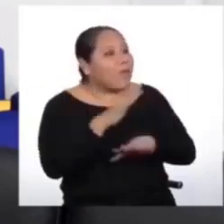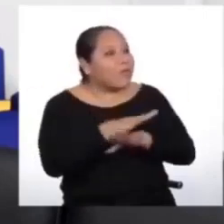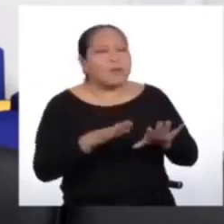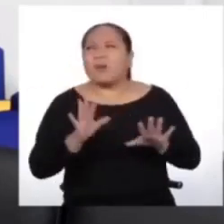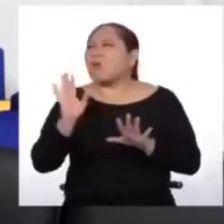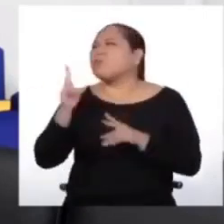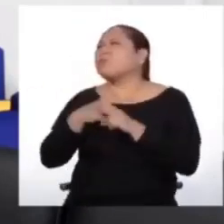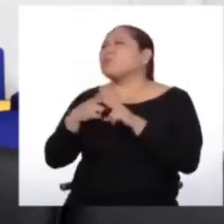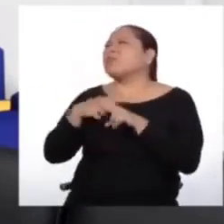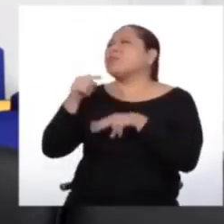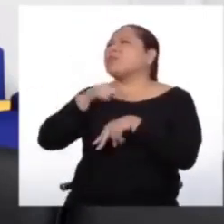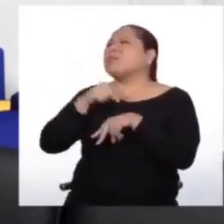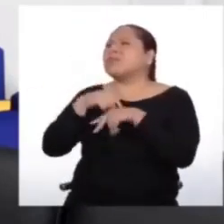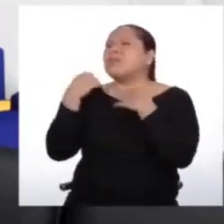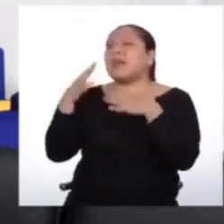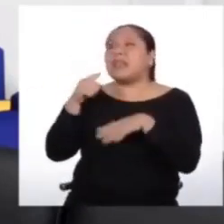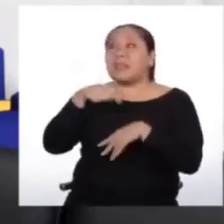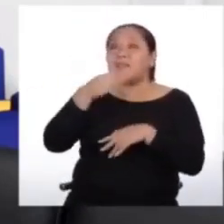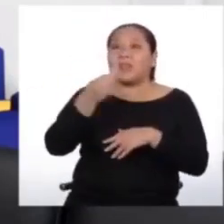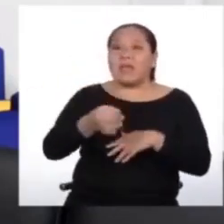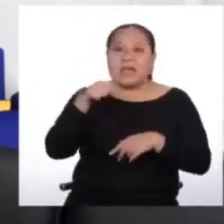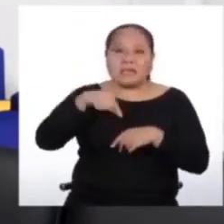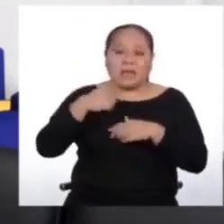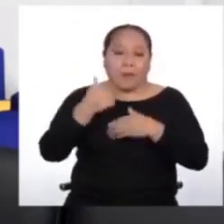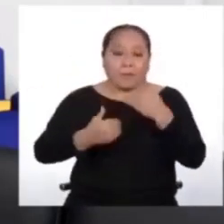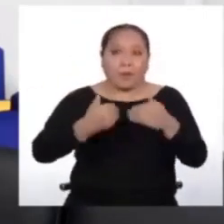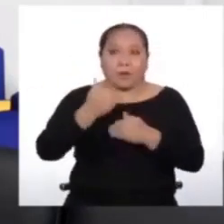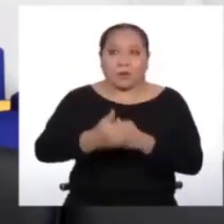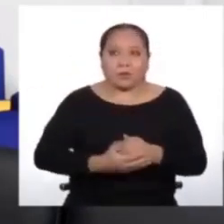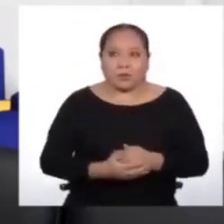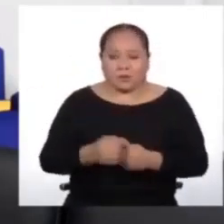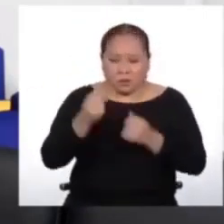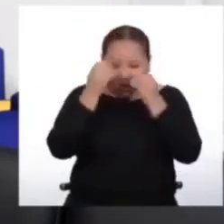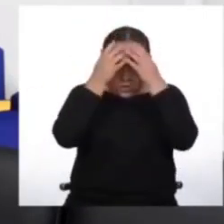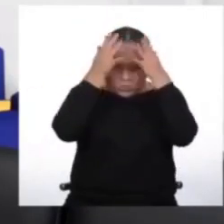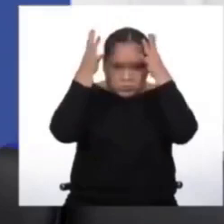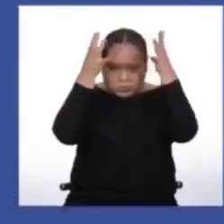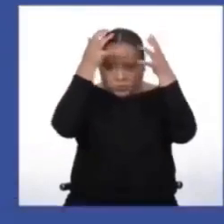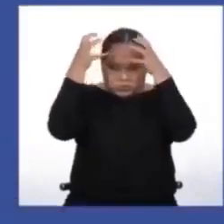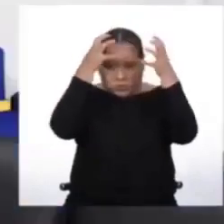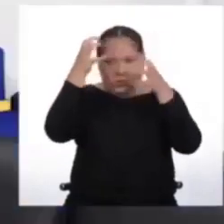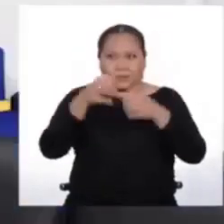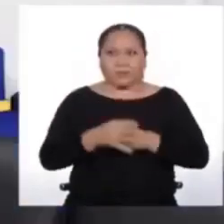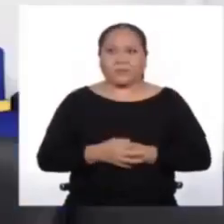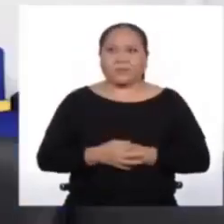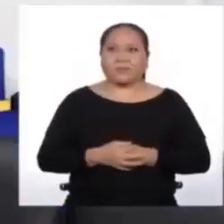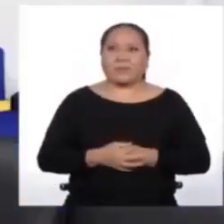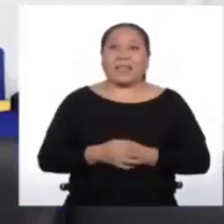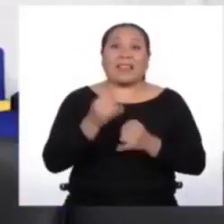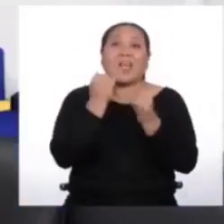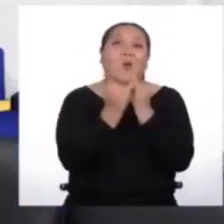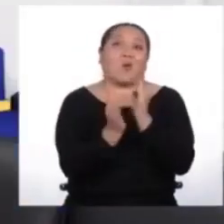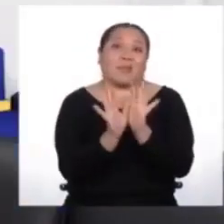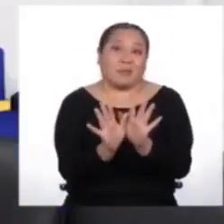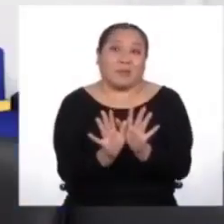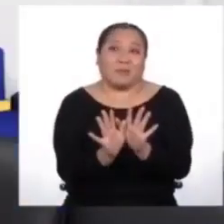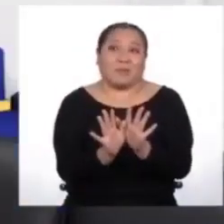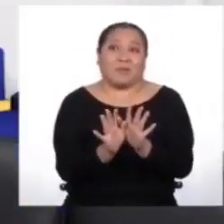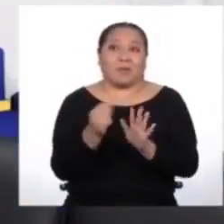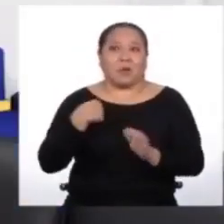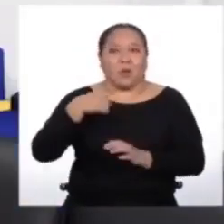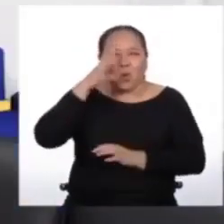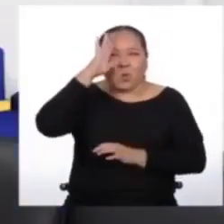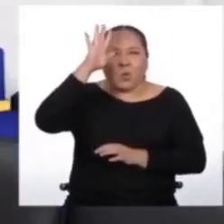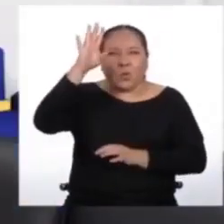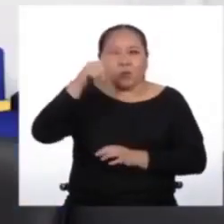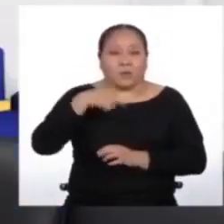Un ratito nomás, es que de verdad esto de las progresiones tiene mi cerebro enredado. La última, se me ha ocurrido